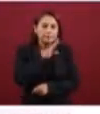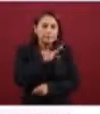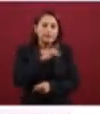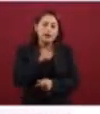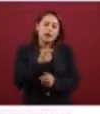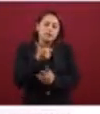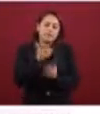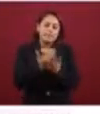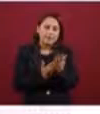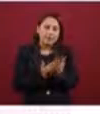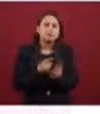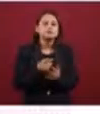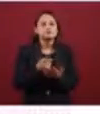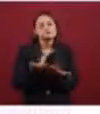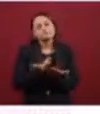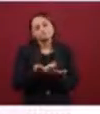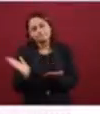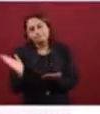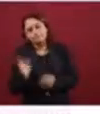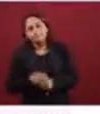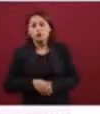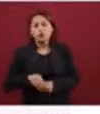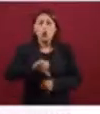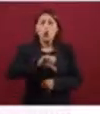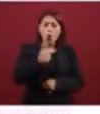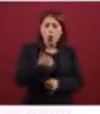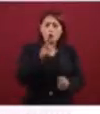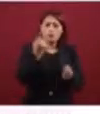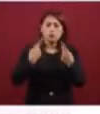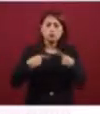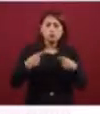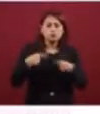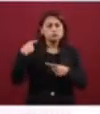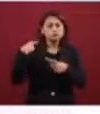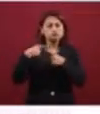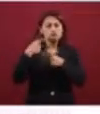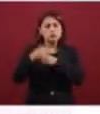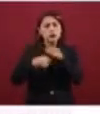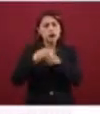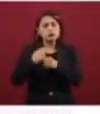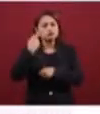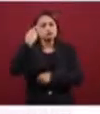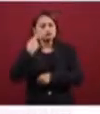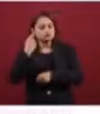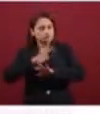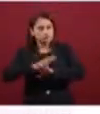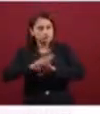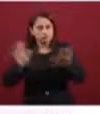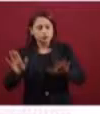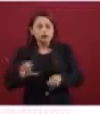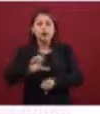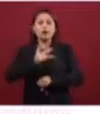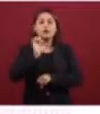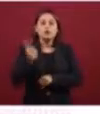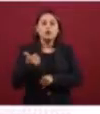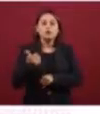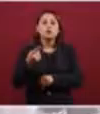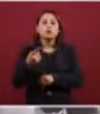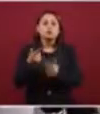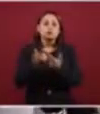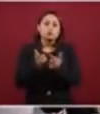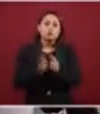voluntarias y jubilaciones y, por supuesto, al inicio del cambio de